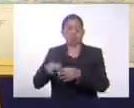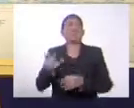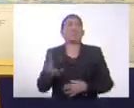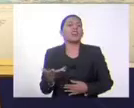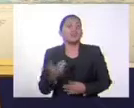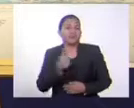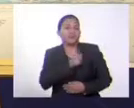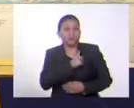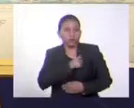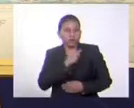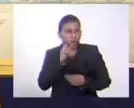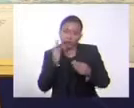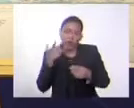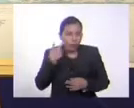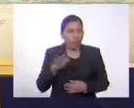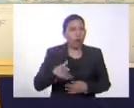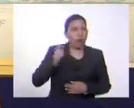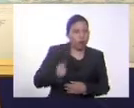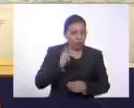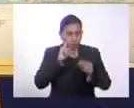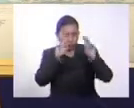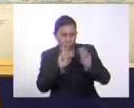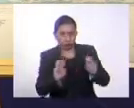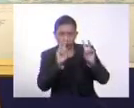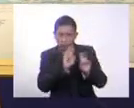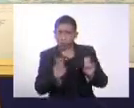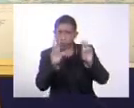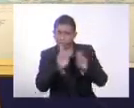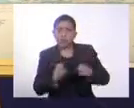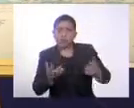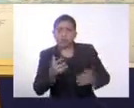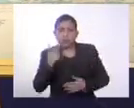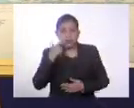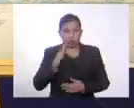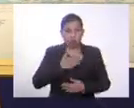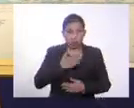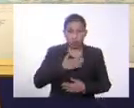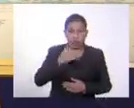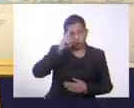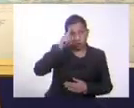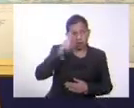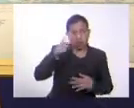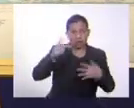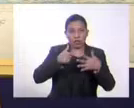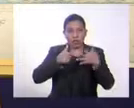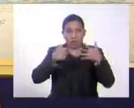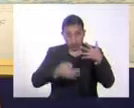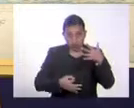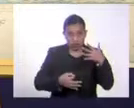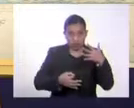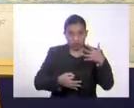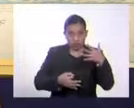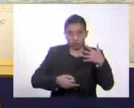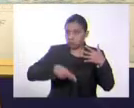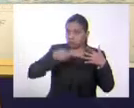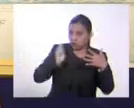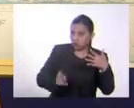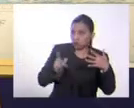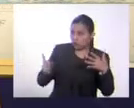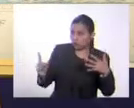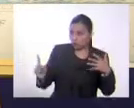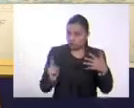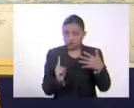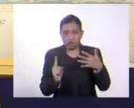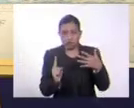es el mismo que juzga, entonces se pierden también las libertades. ¿Por qué? Porque yo soy el